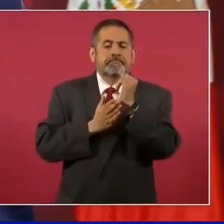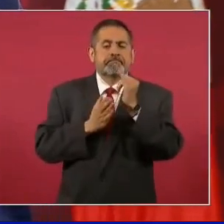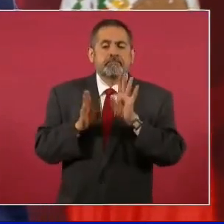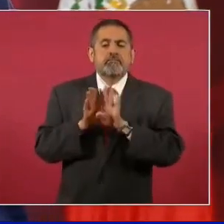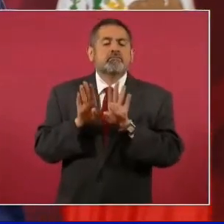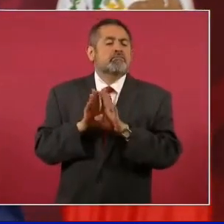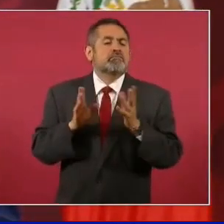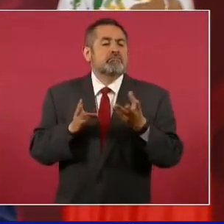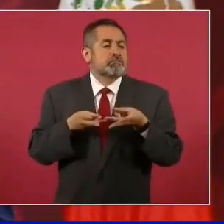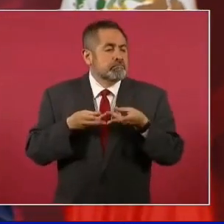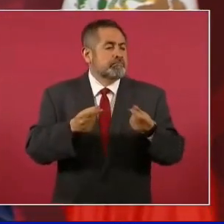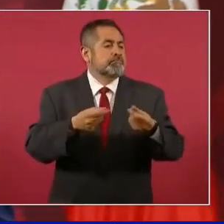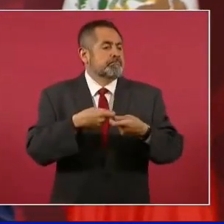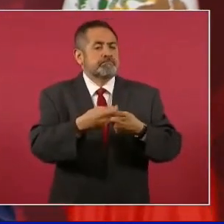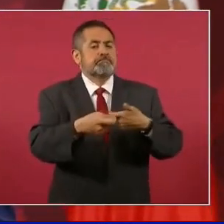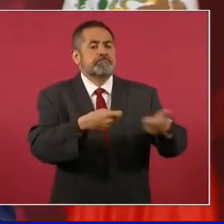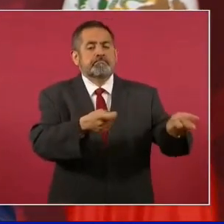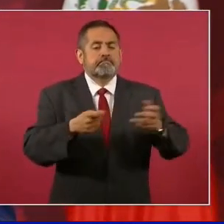discrecional